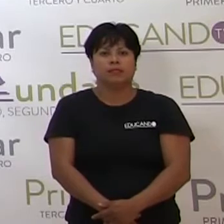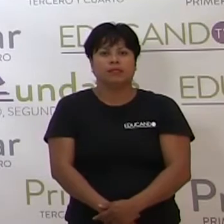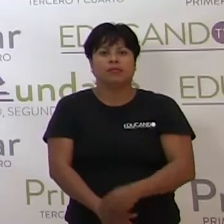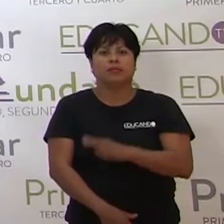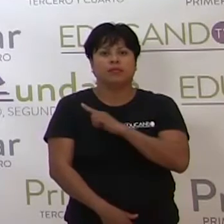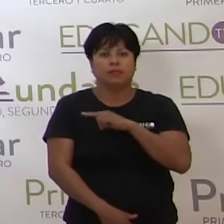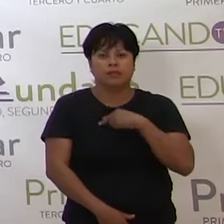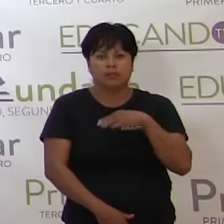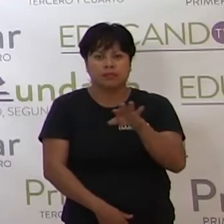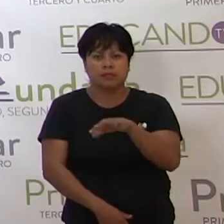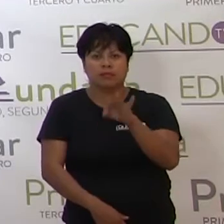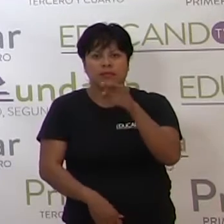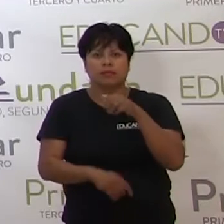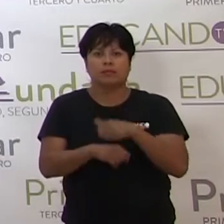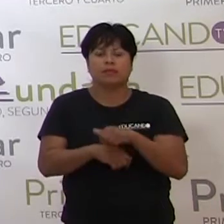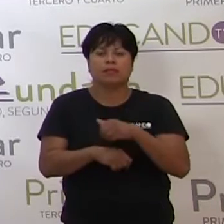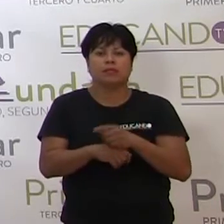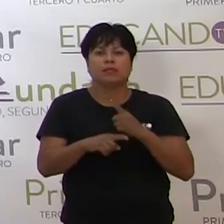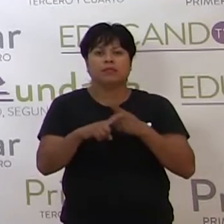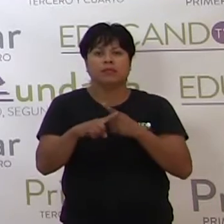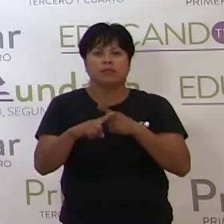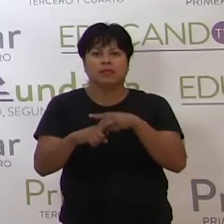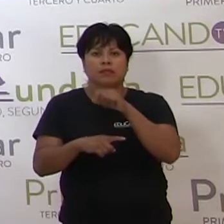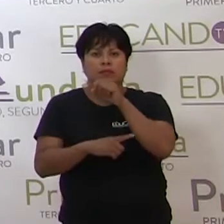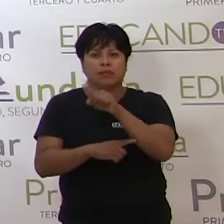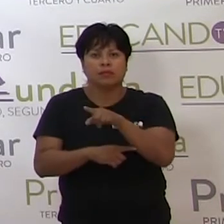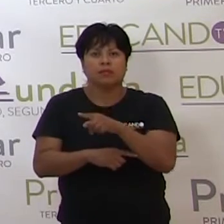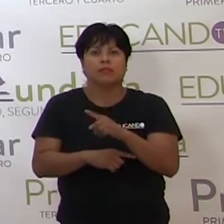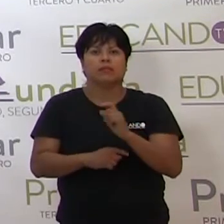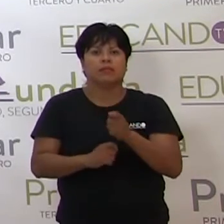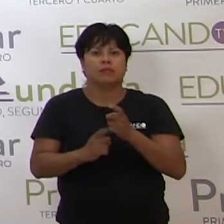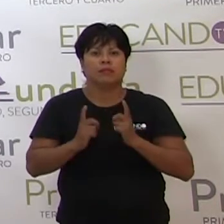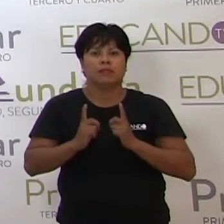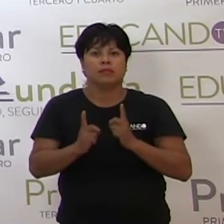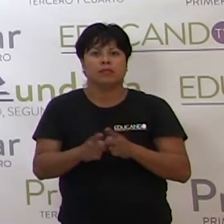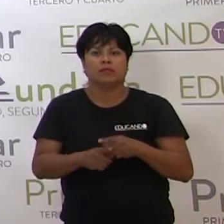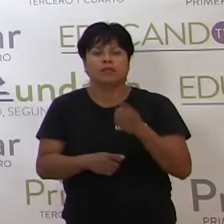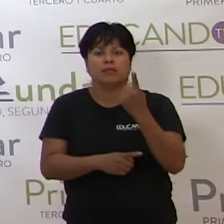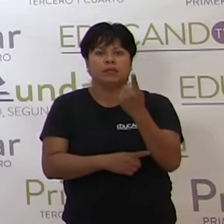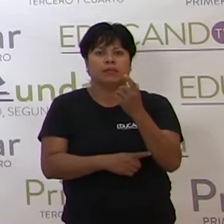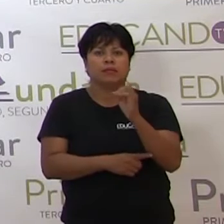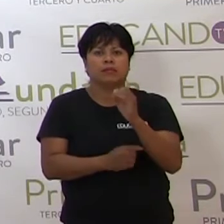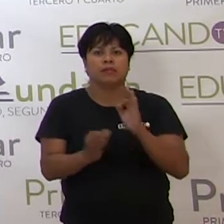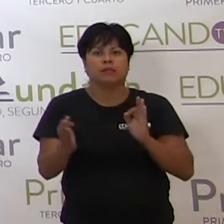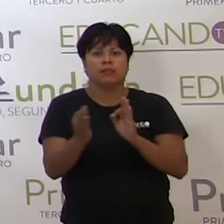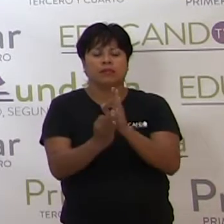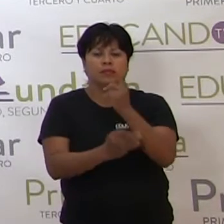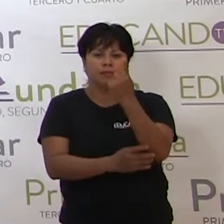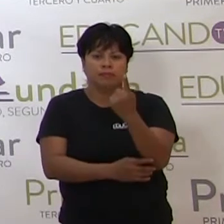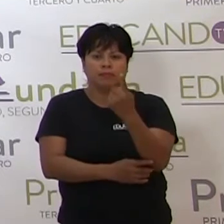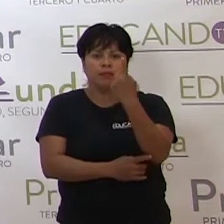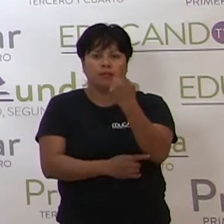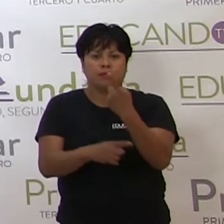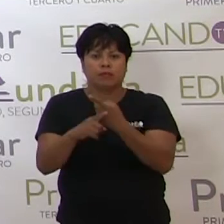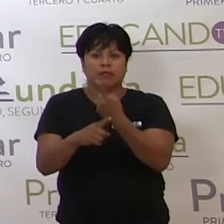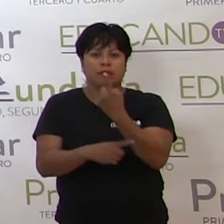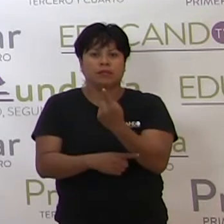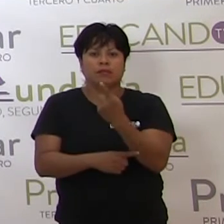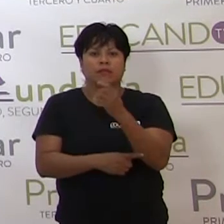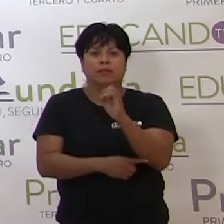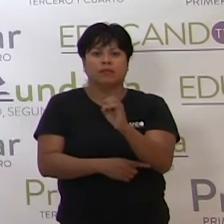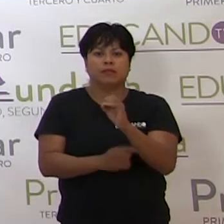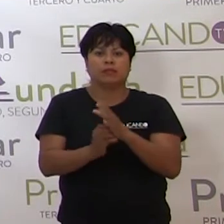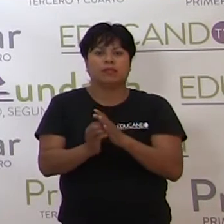Encontrar un número que multiplicado por él mismo me dé 1, o se acerque a 1. 1 por 1,